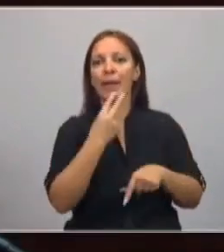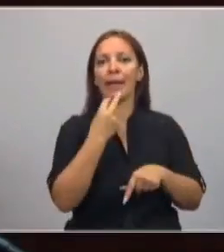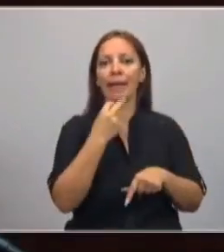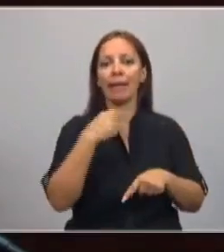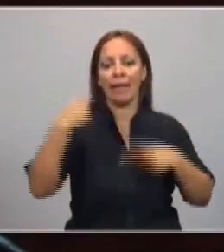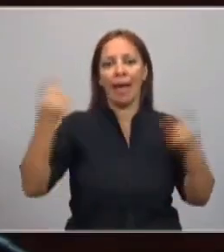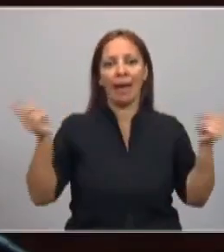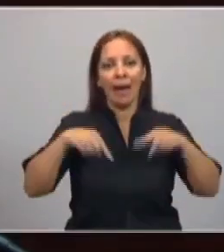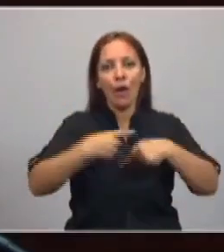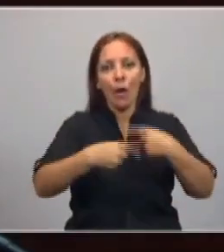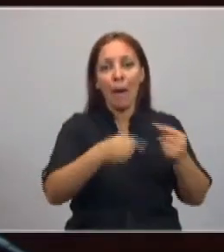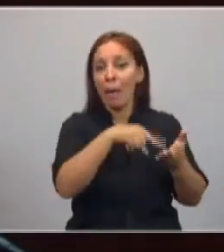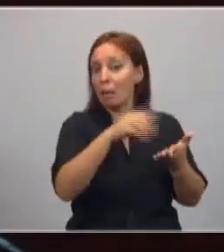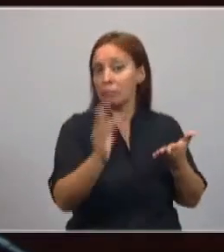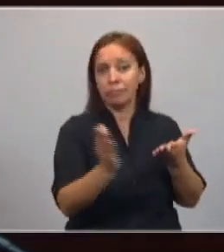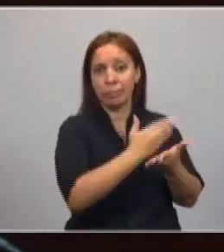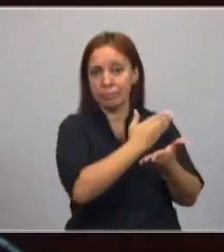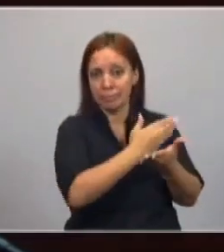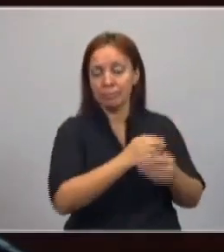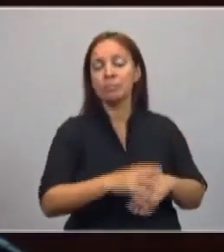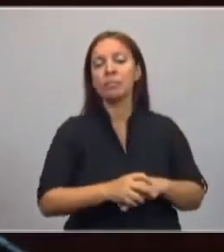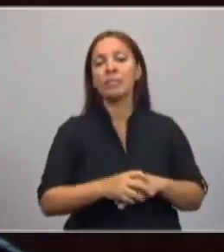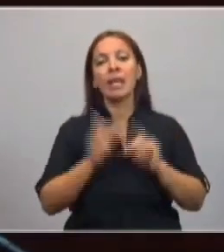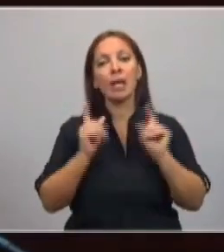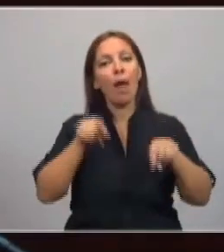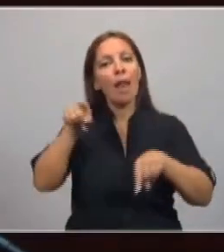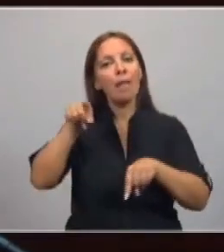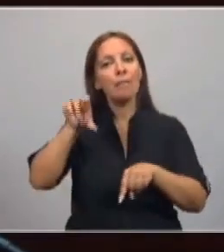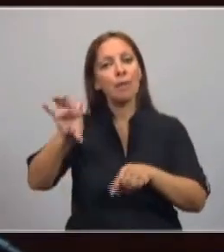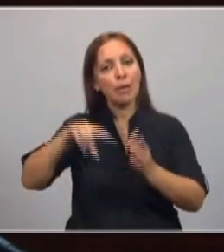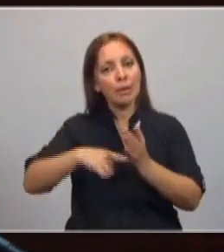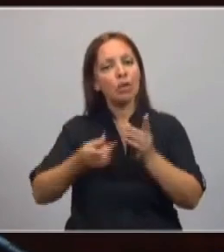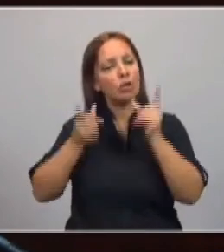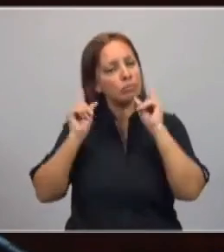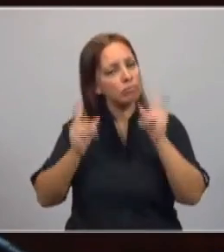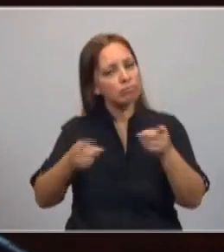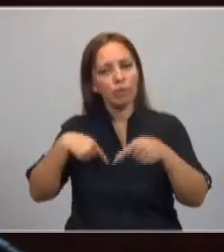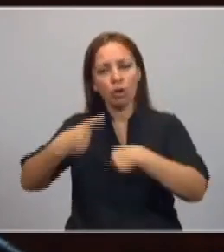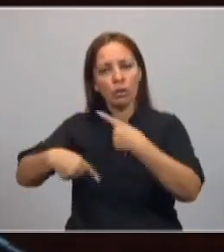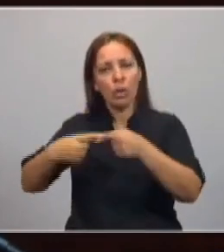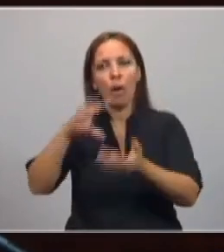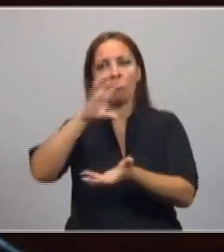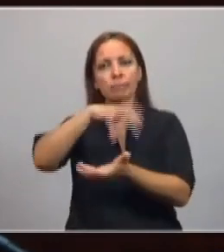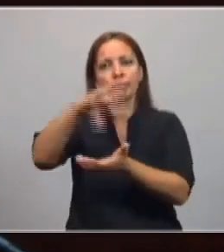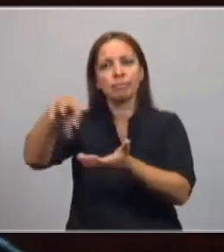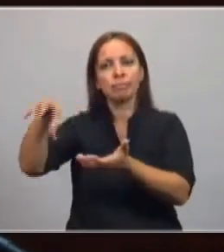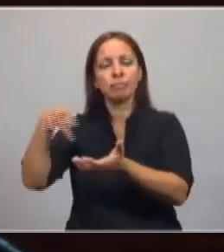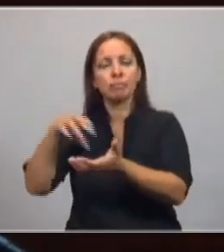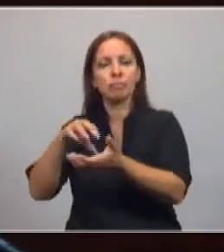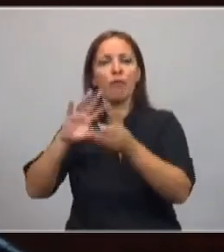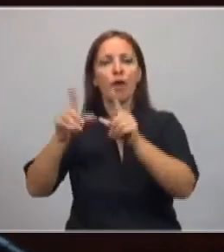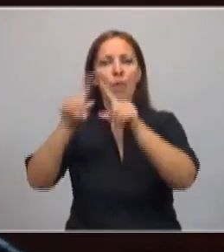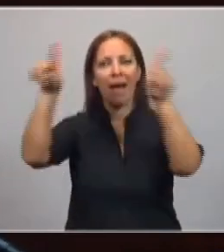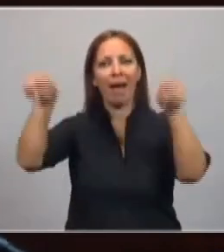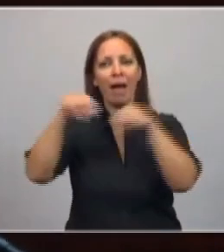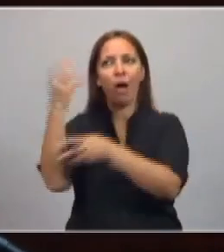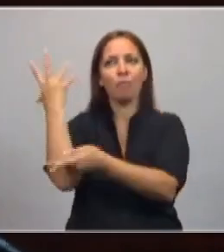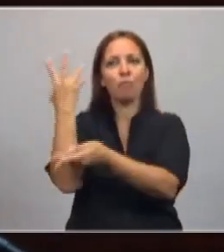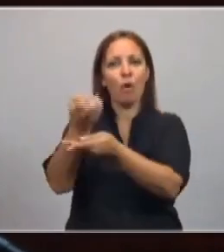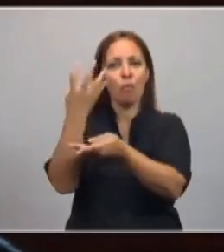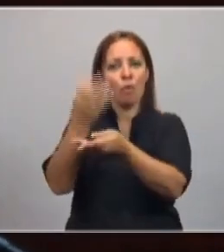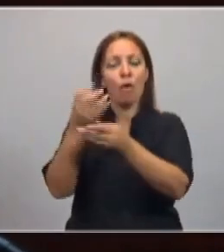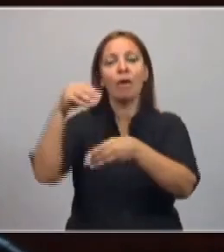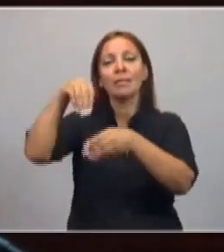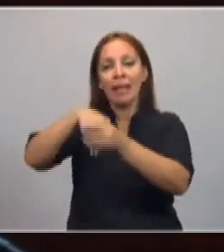energía renovable. Igualmente, en la provincia continuaremos con la instalación de equipos fotovoltaicos en escuelas